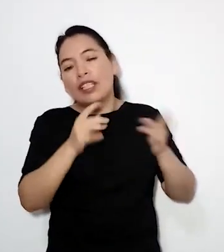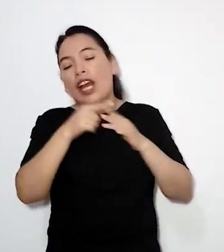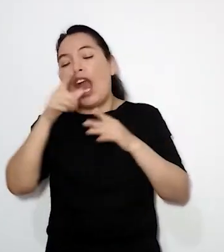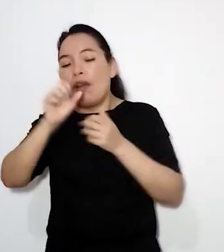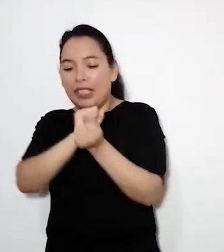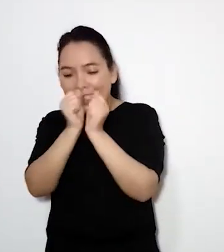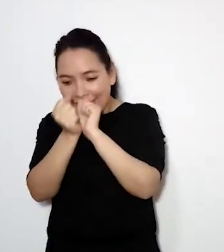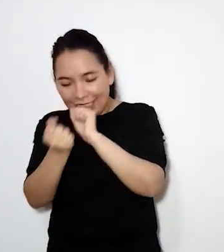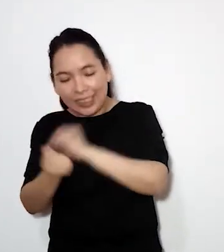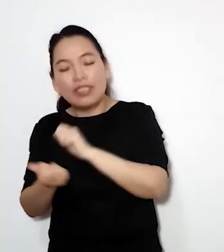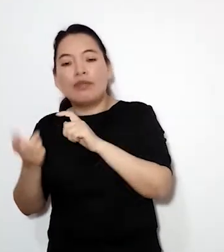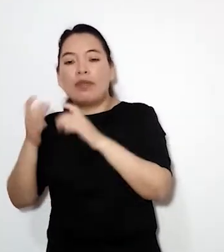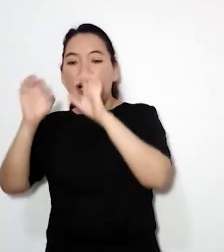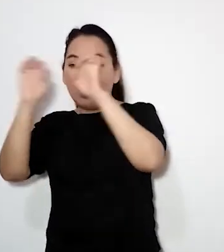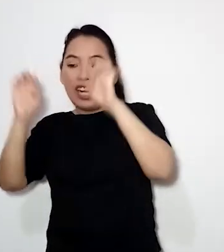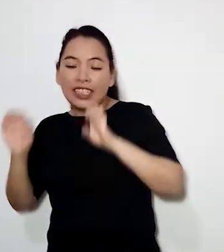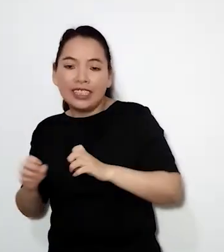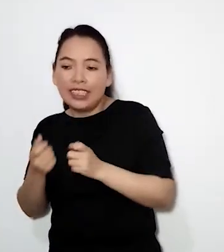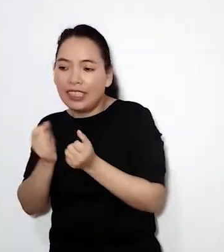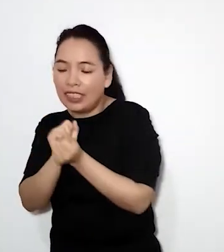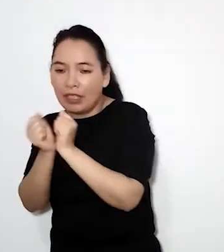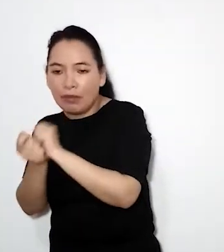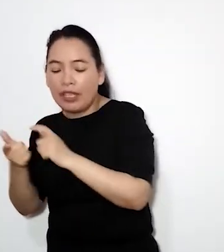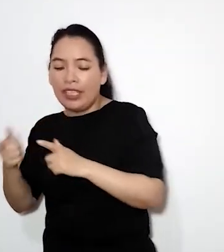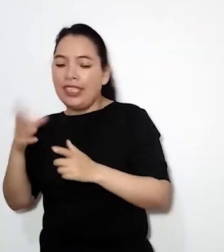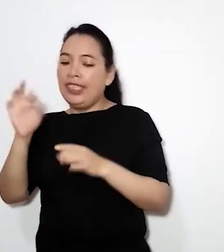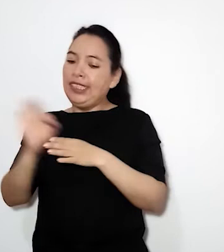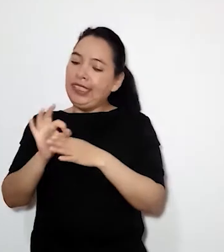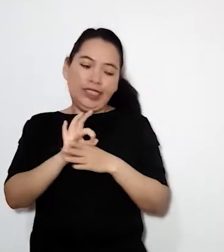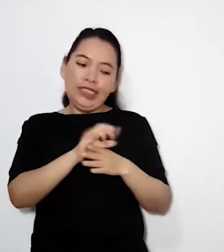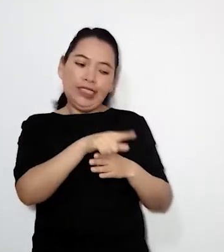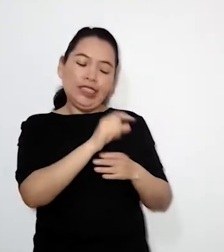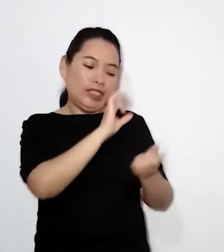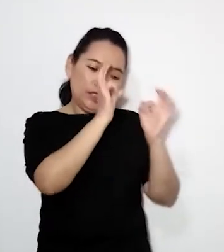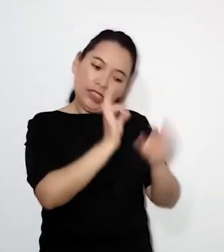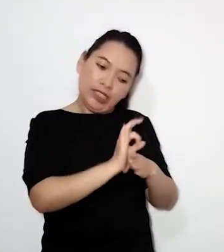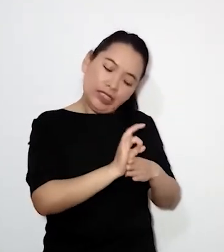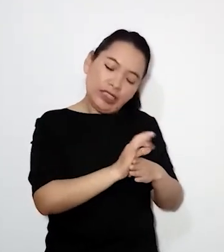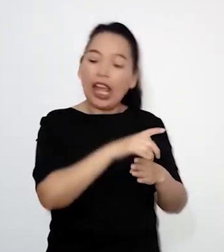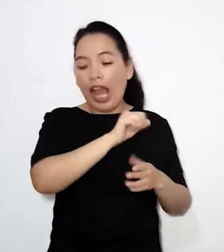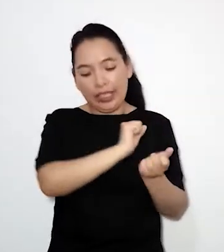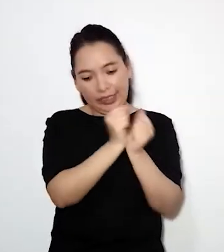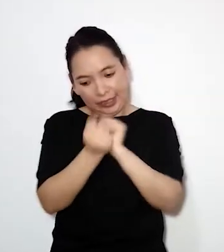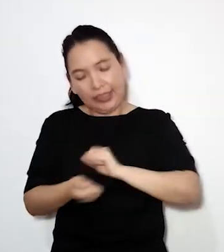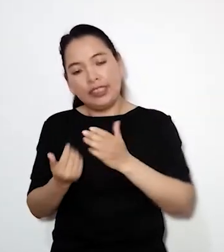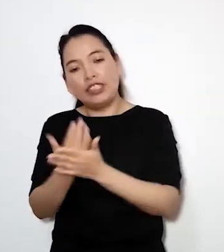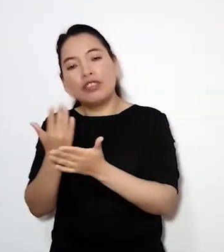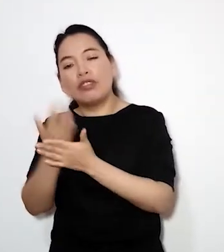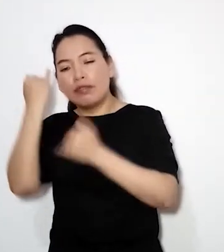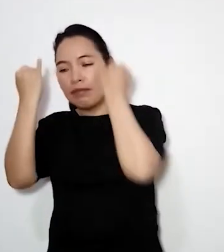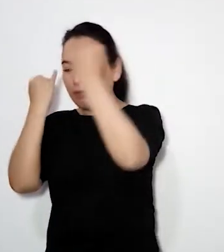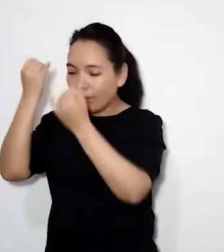demuestran no ser exitosas, pensando en la inclusión como un trabajo inacabado, como una búsqueda permanente.